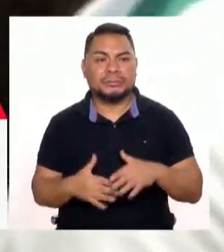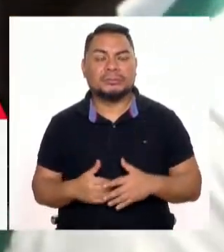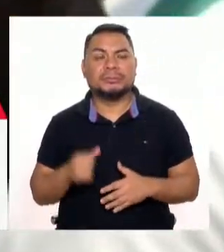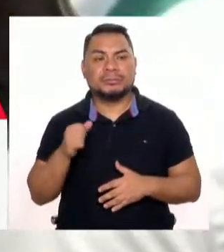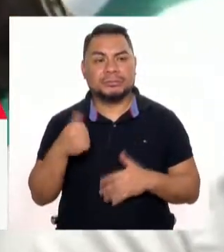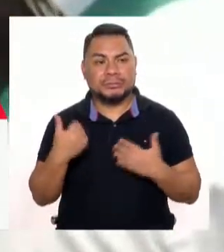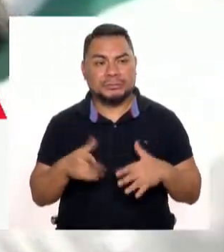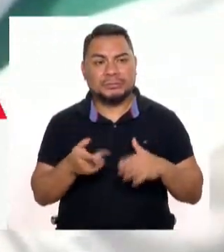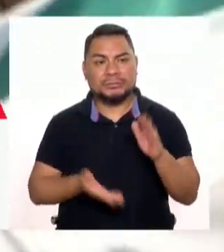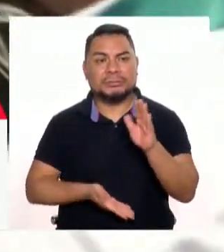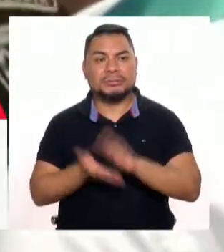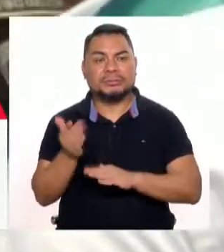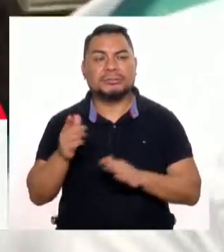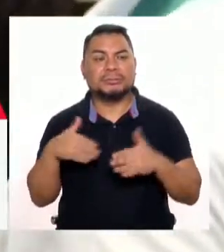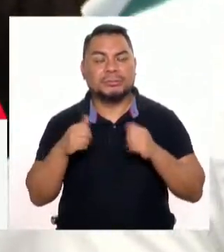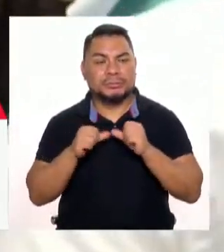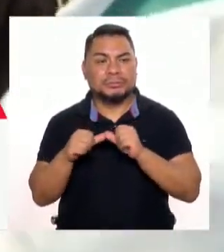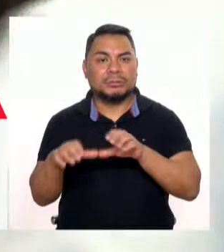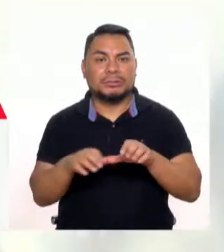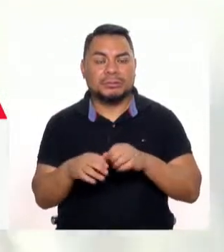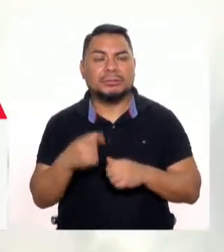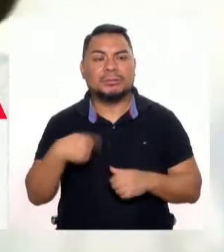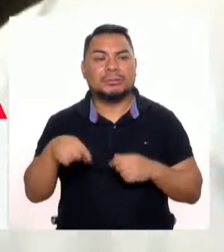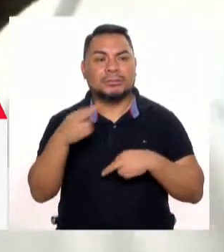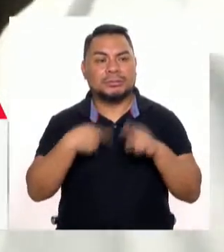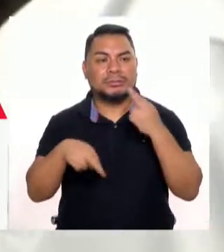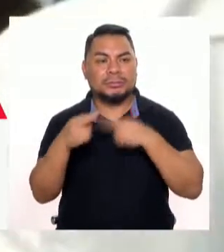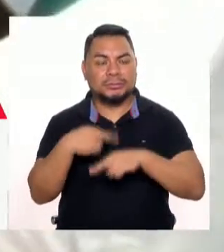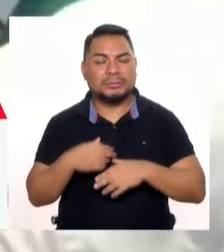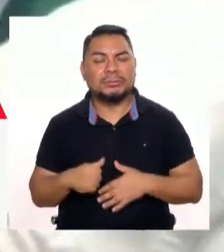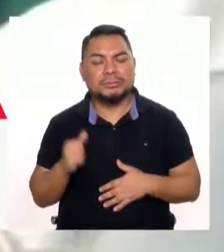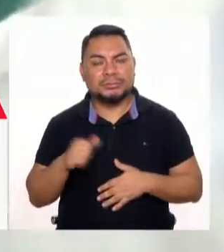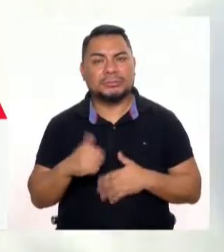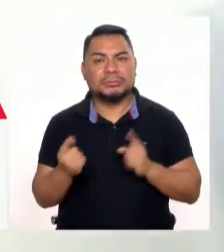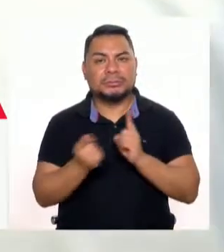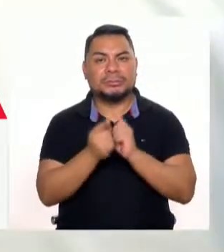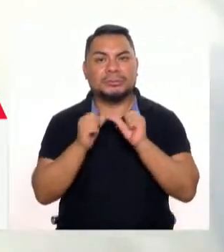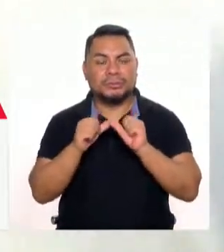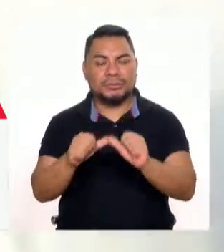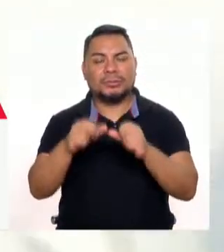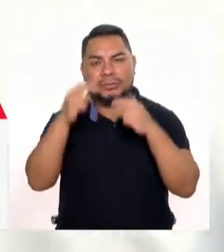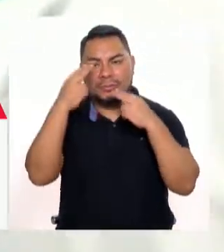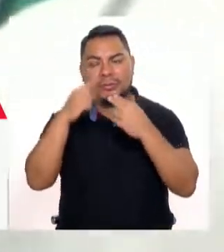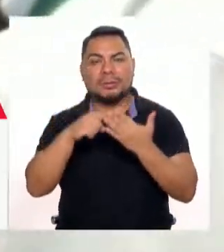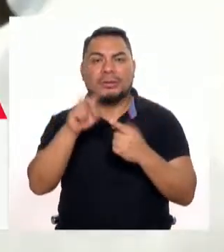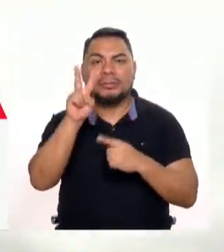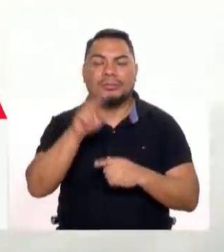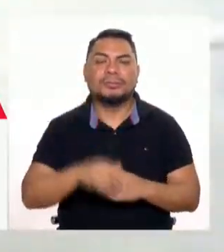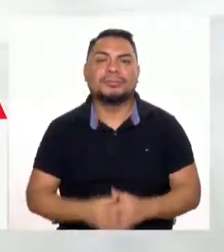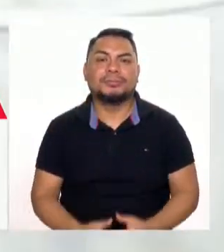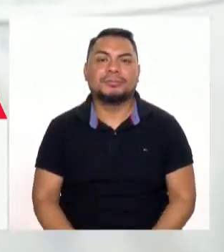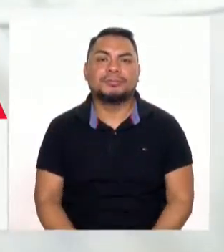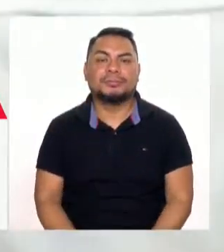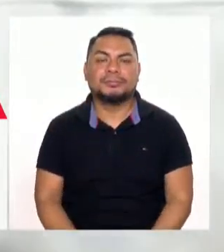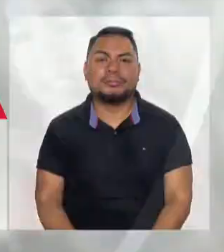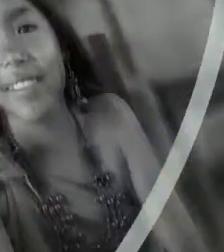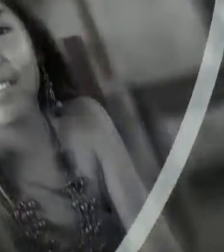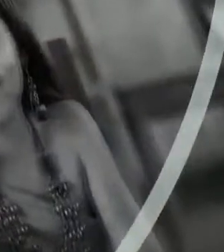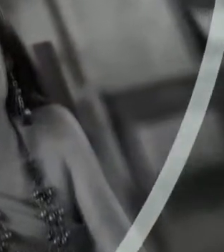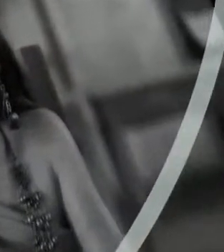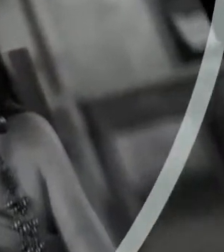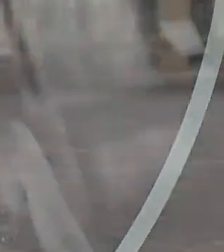procede a retirarse para continuar con sus actividades nosotros retornamos estudio para continuar con la programación habitual de TV Perú